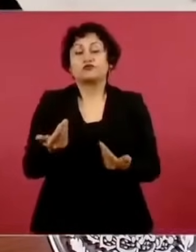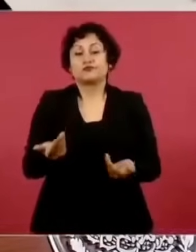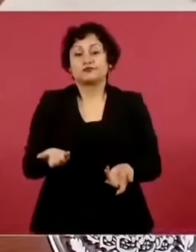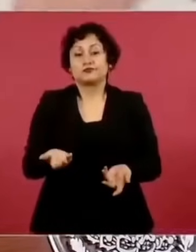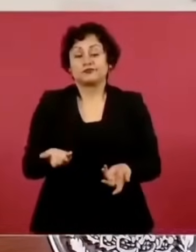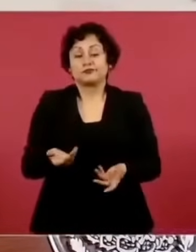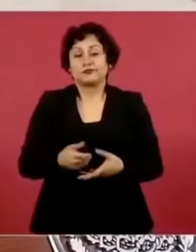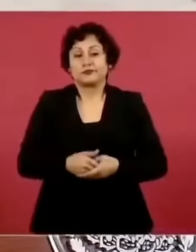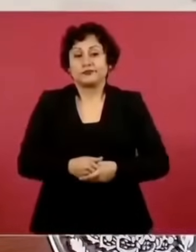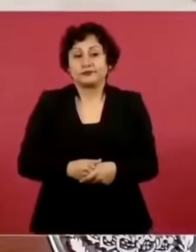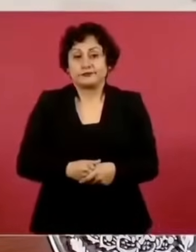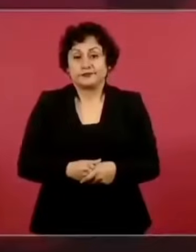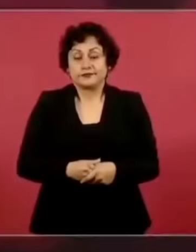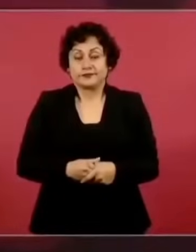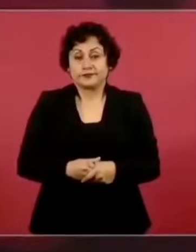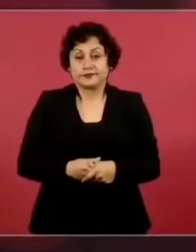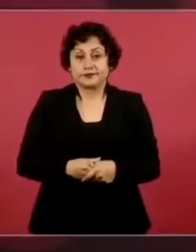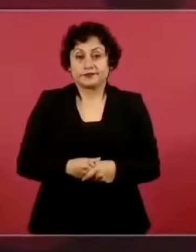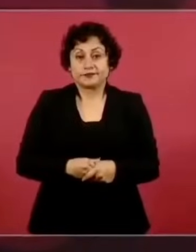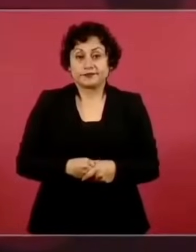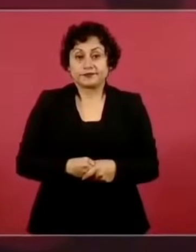tiene